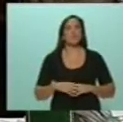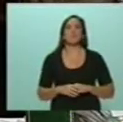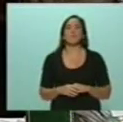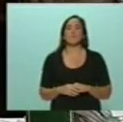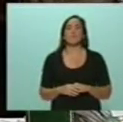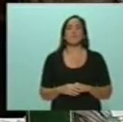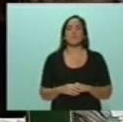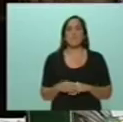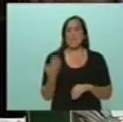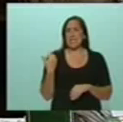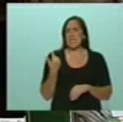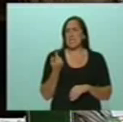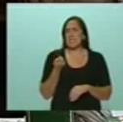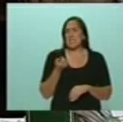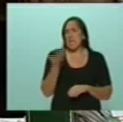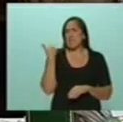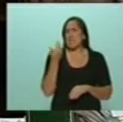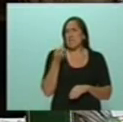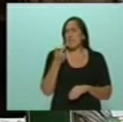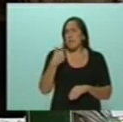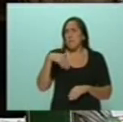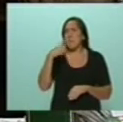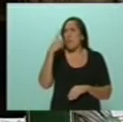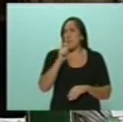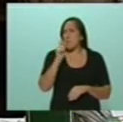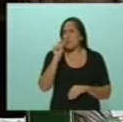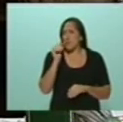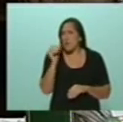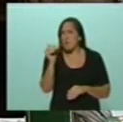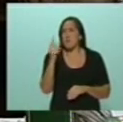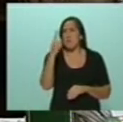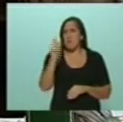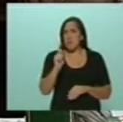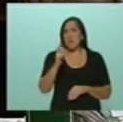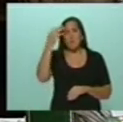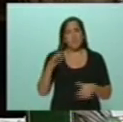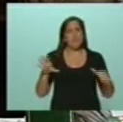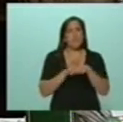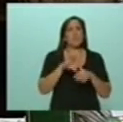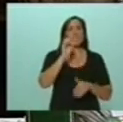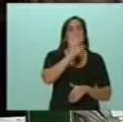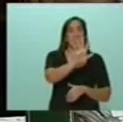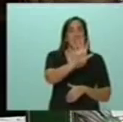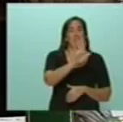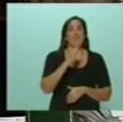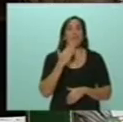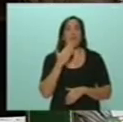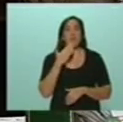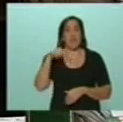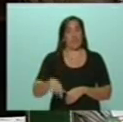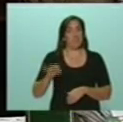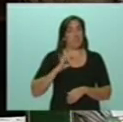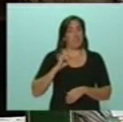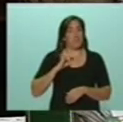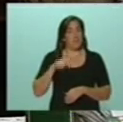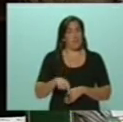Hace aproximadamente un poco más de un mes, para ser exactos, el día 5 de abril del corriente año,